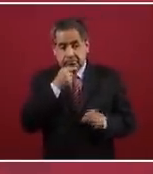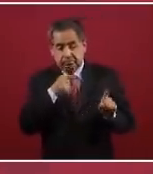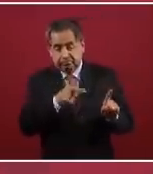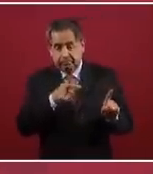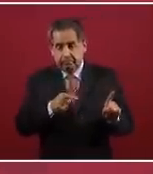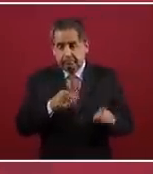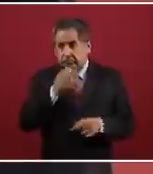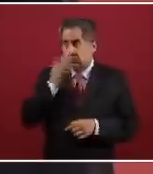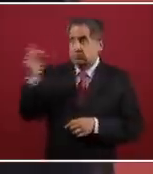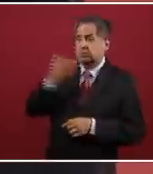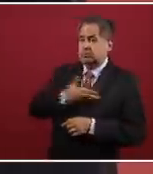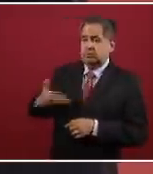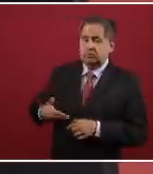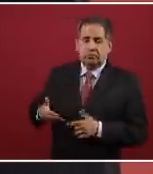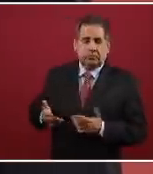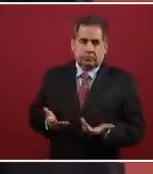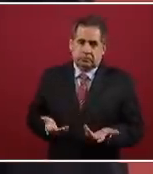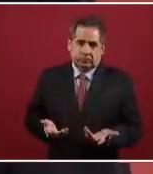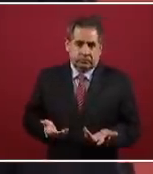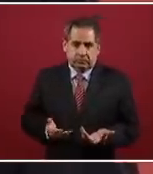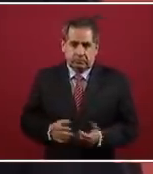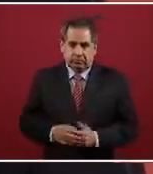le dijo al presidente,